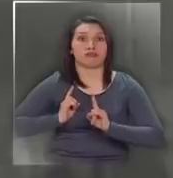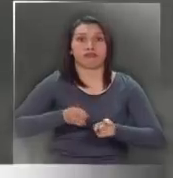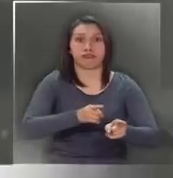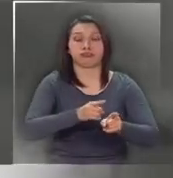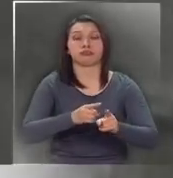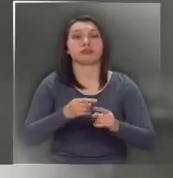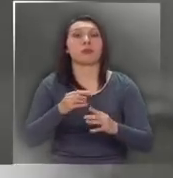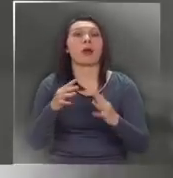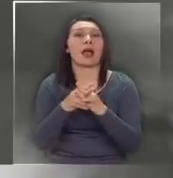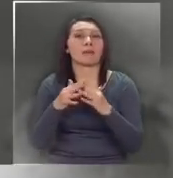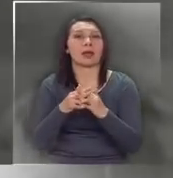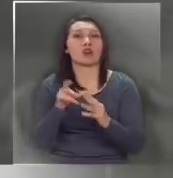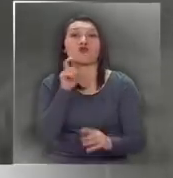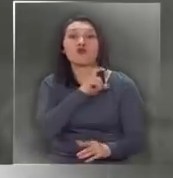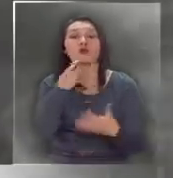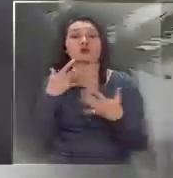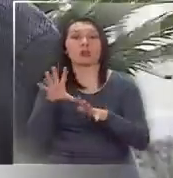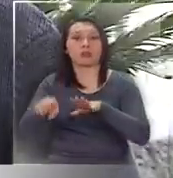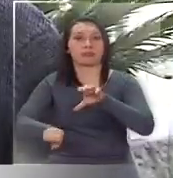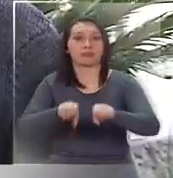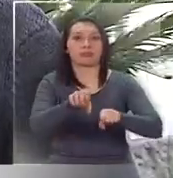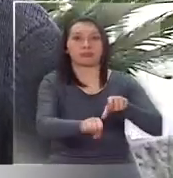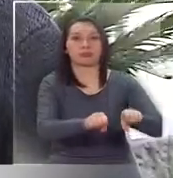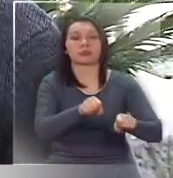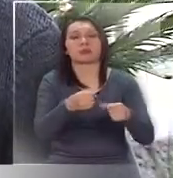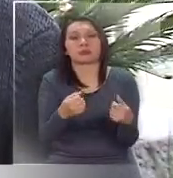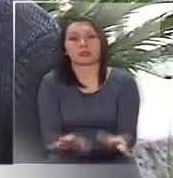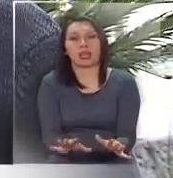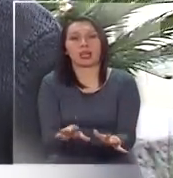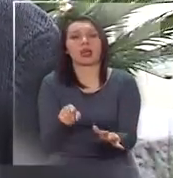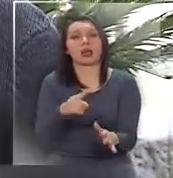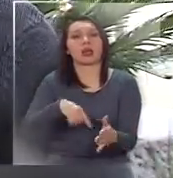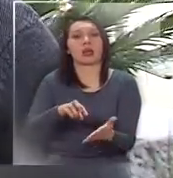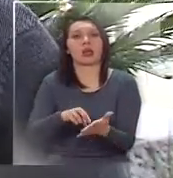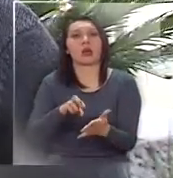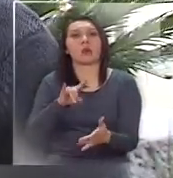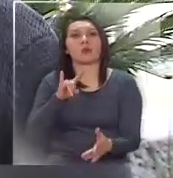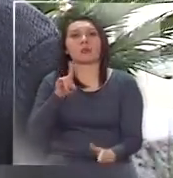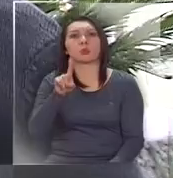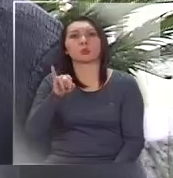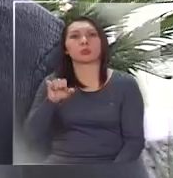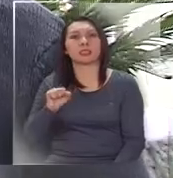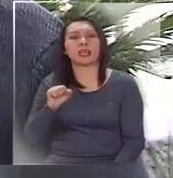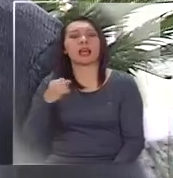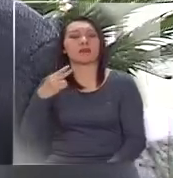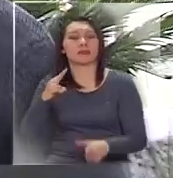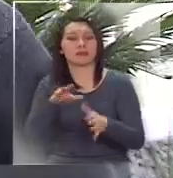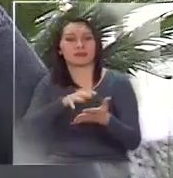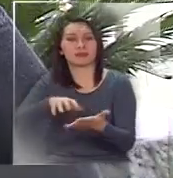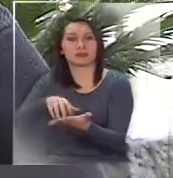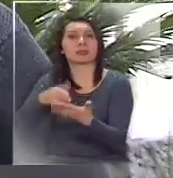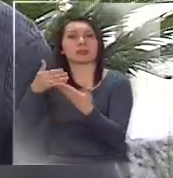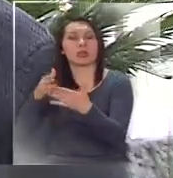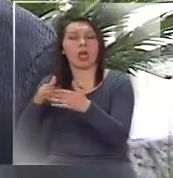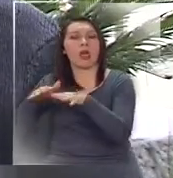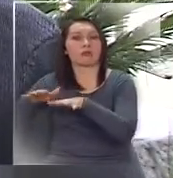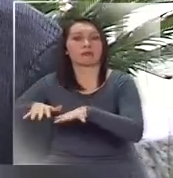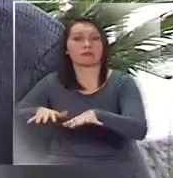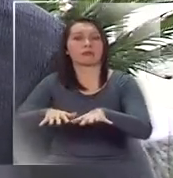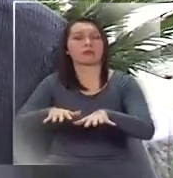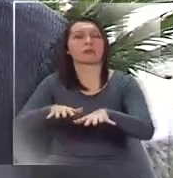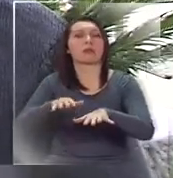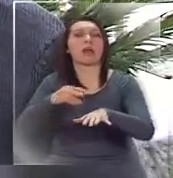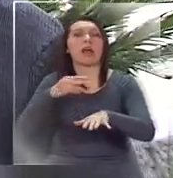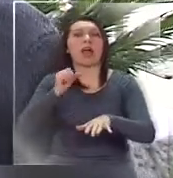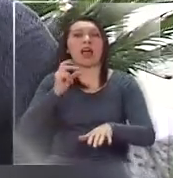Rojo habían conquistado buena parte de lo que es la Prusia Oriental, en definitiva, y ya habían entrado en el territorio de